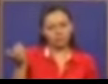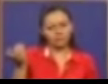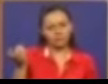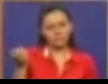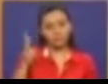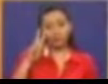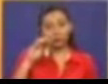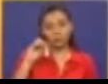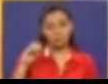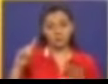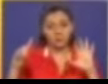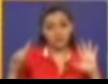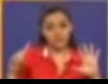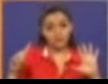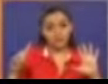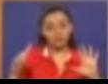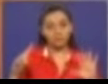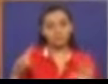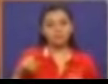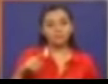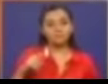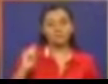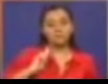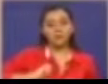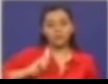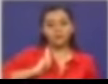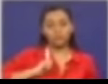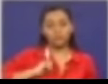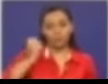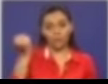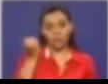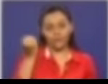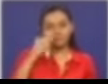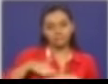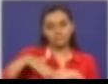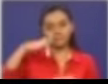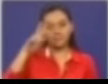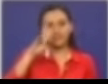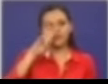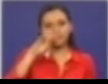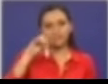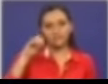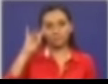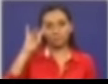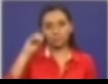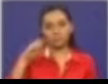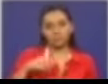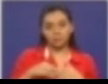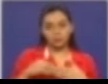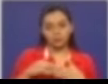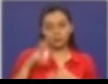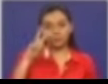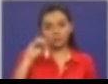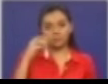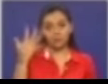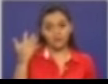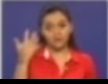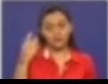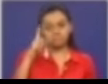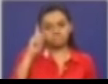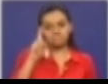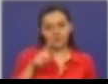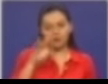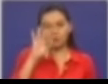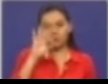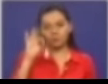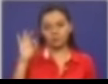el 2006, la pensión jubilar más alta era $780. En el 2015,